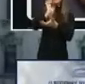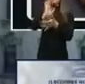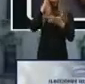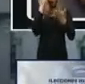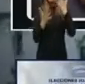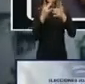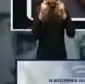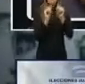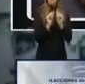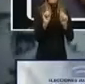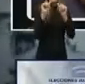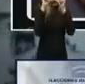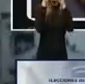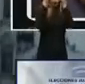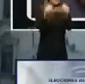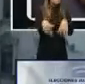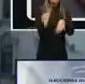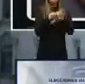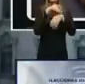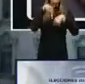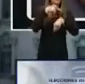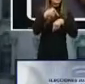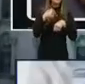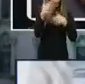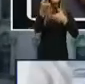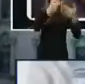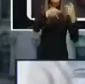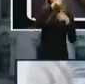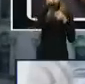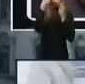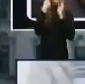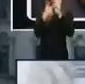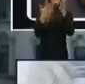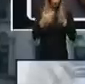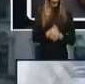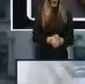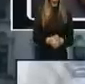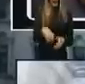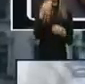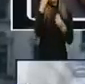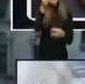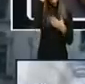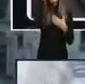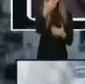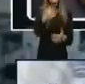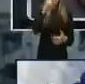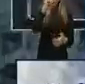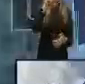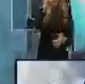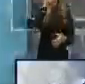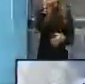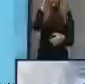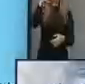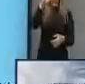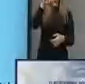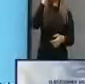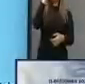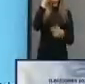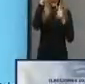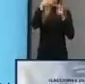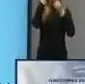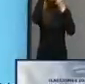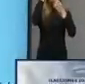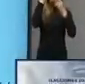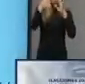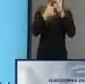durará más horas. Regreso con ustedes al estudio. Muchas gracias, Carla Mejía, por este reporte en vivo y en